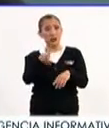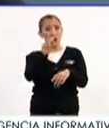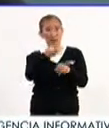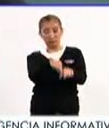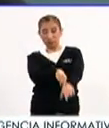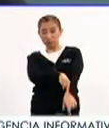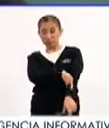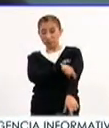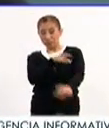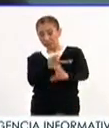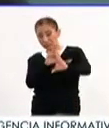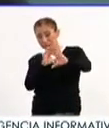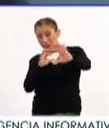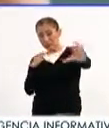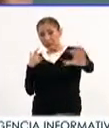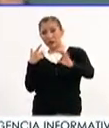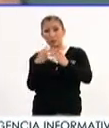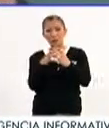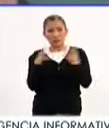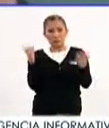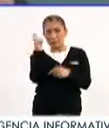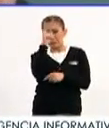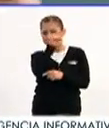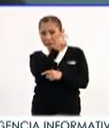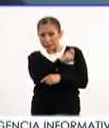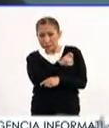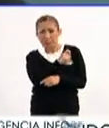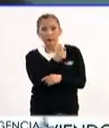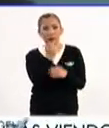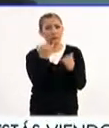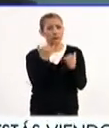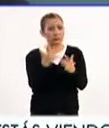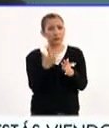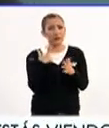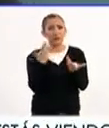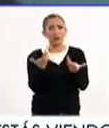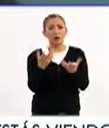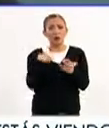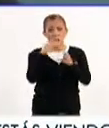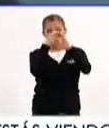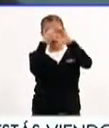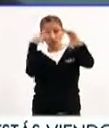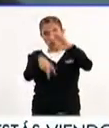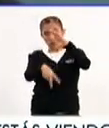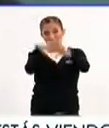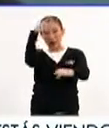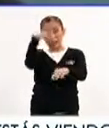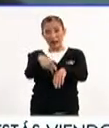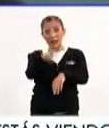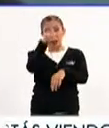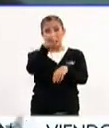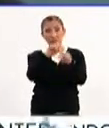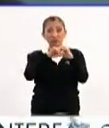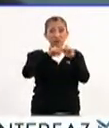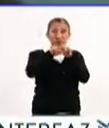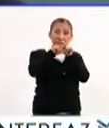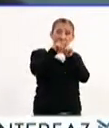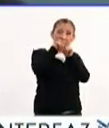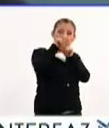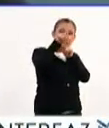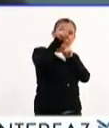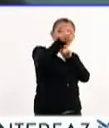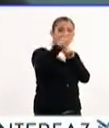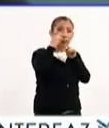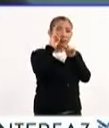de largo. Es un instrumento extremadamente complicado, un tubo vacío de kilómetros de largo, en donde